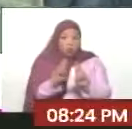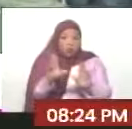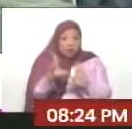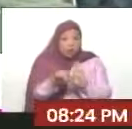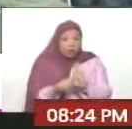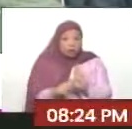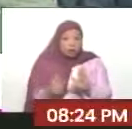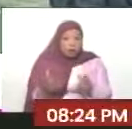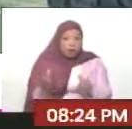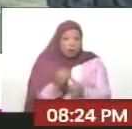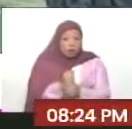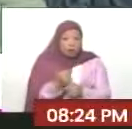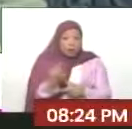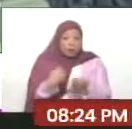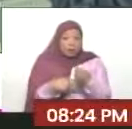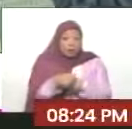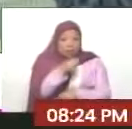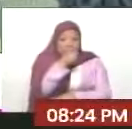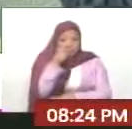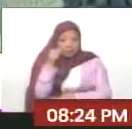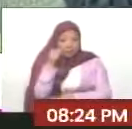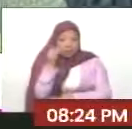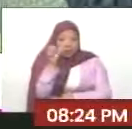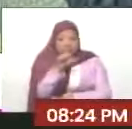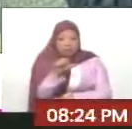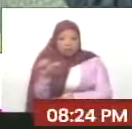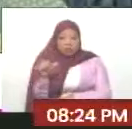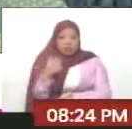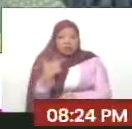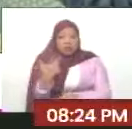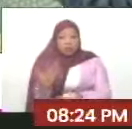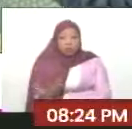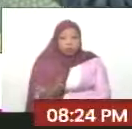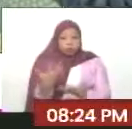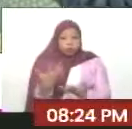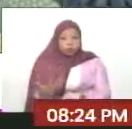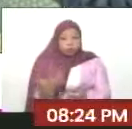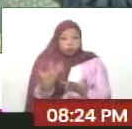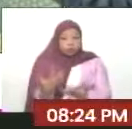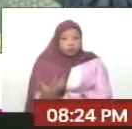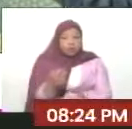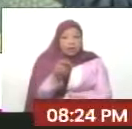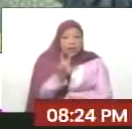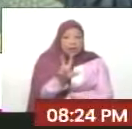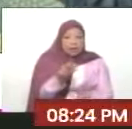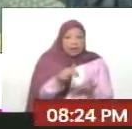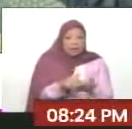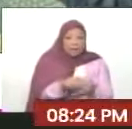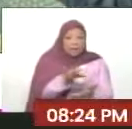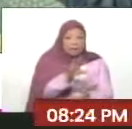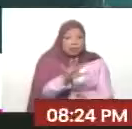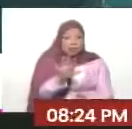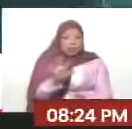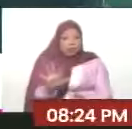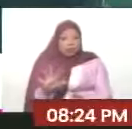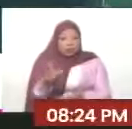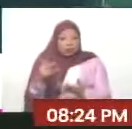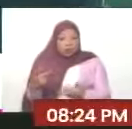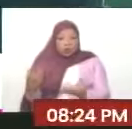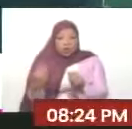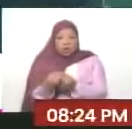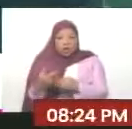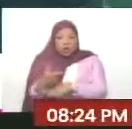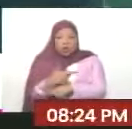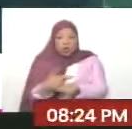global. Y uno de estos duros golpes se dio la semana pasada, 3 toneladas, 3.254 kilogramos en compañía del gobierno